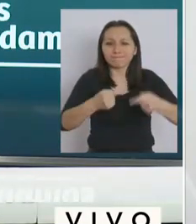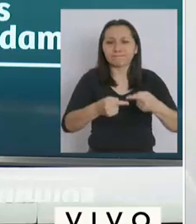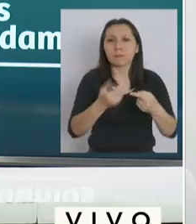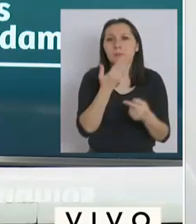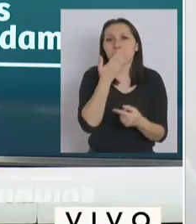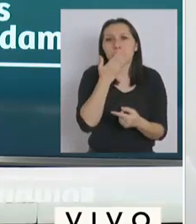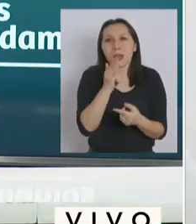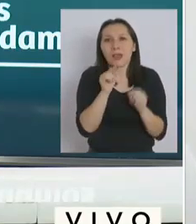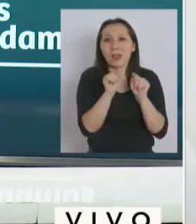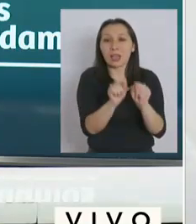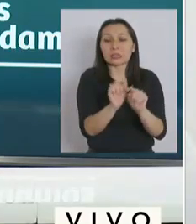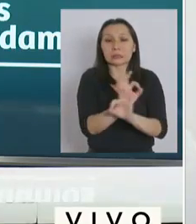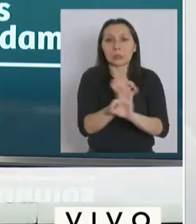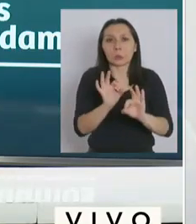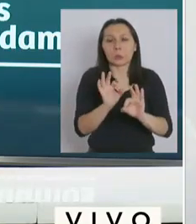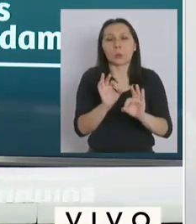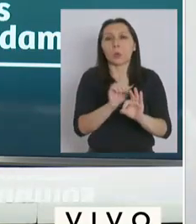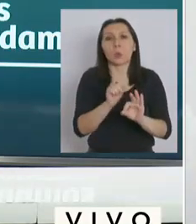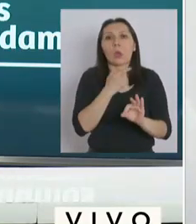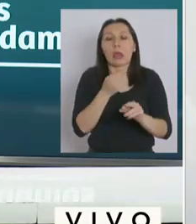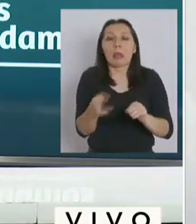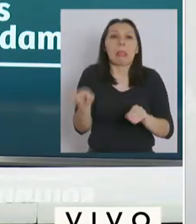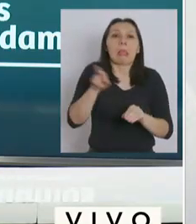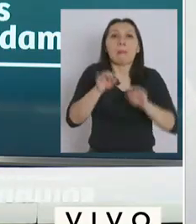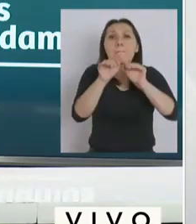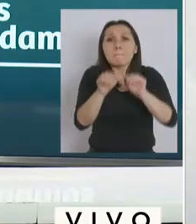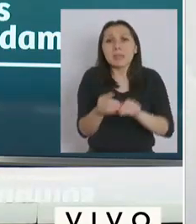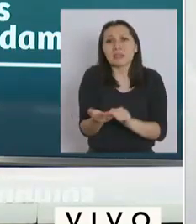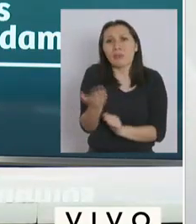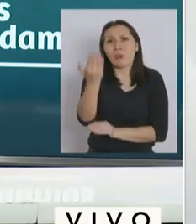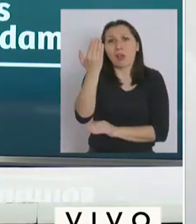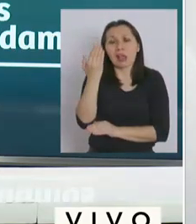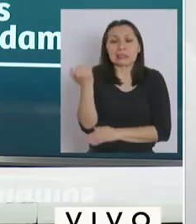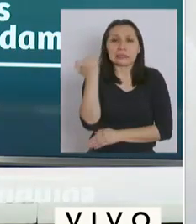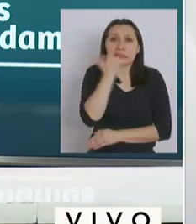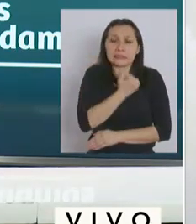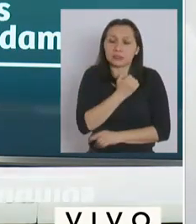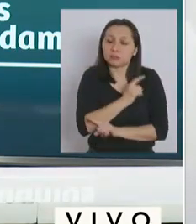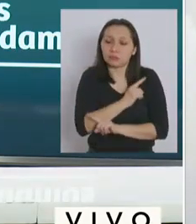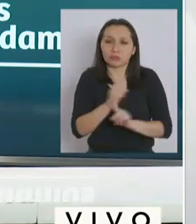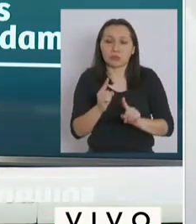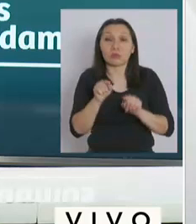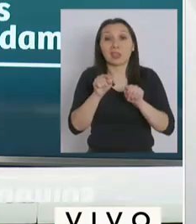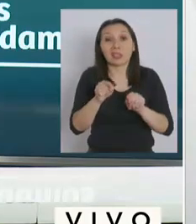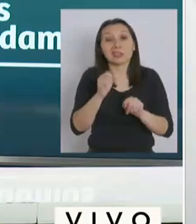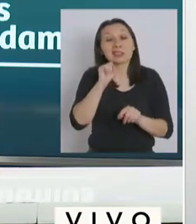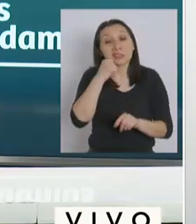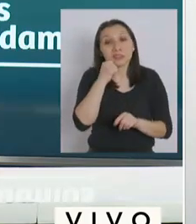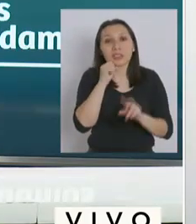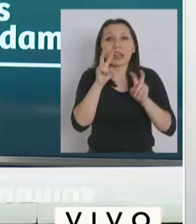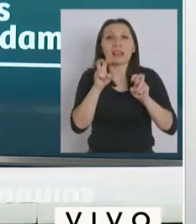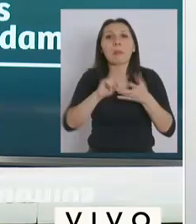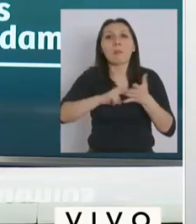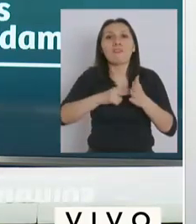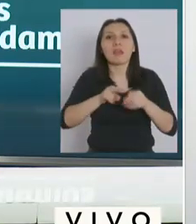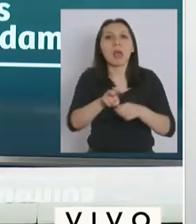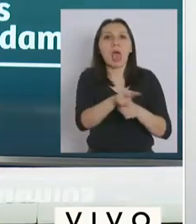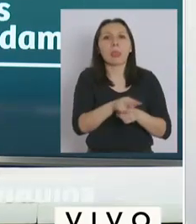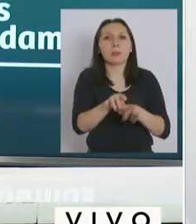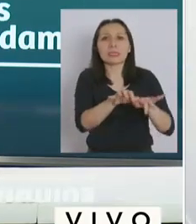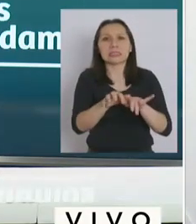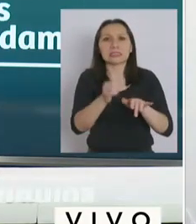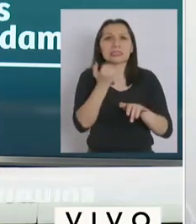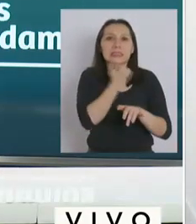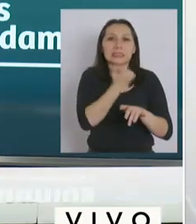modo tal de no caer nuevamente en estos errores que son más bien de carácter administrativo, por lo que nosotros